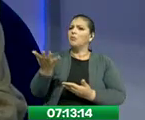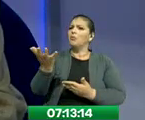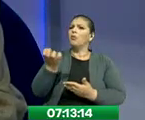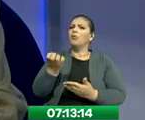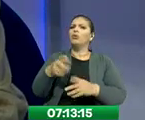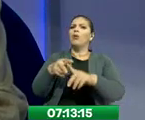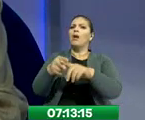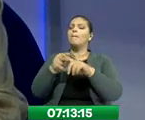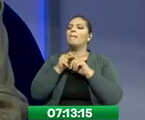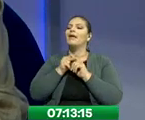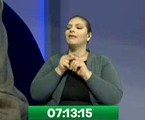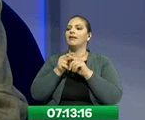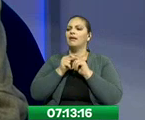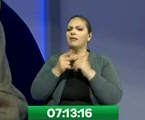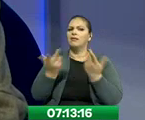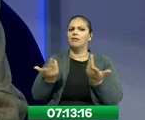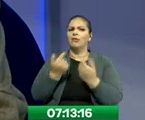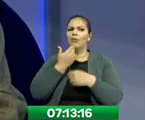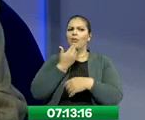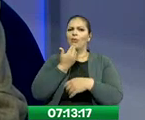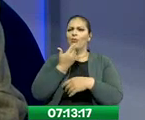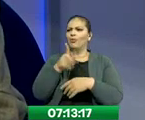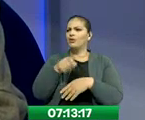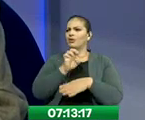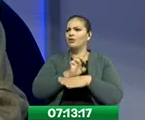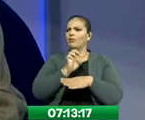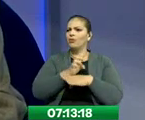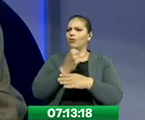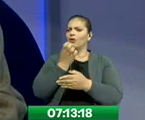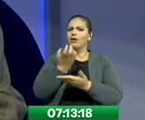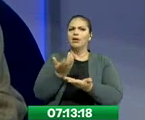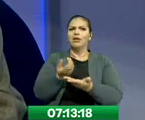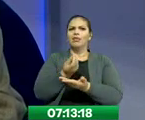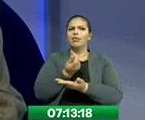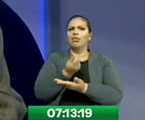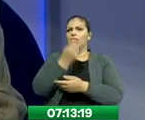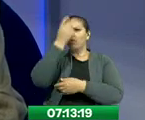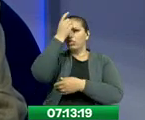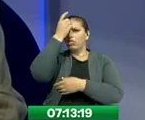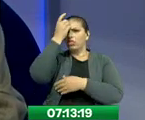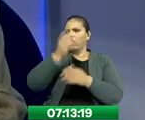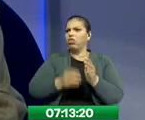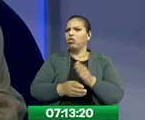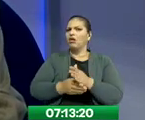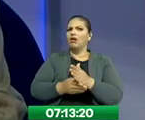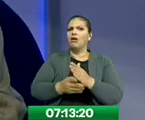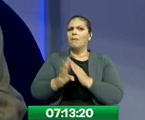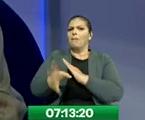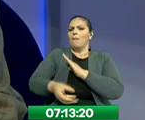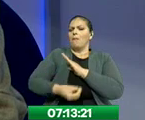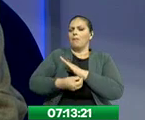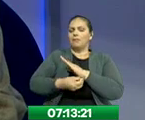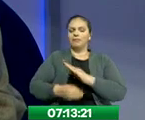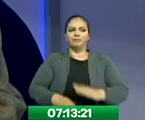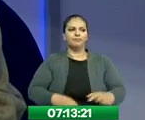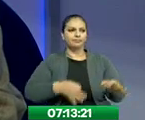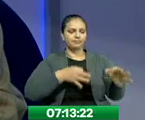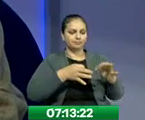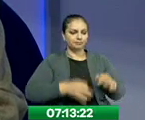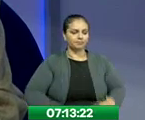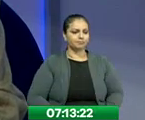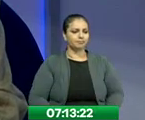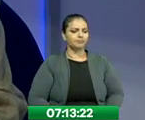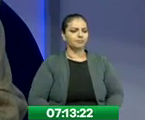millones, que significa, pues, de todas maneras, un 6% adicional de exposición. ¿En total